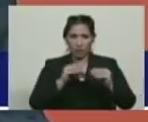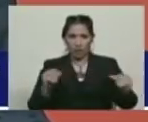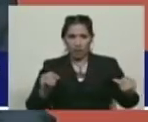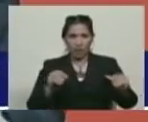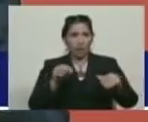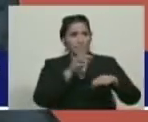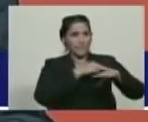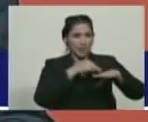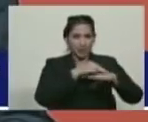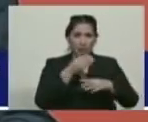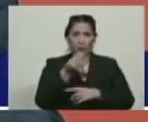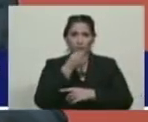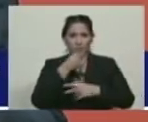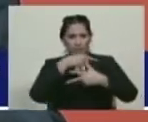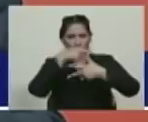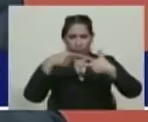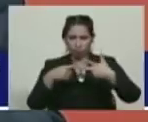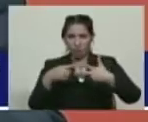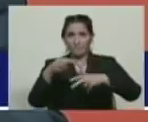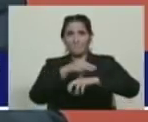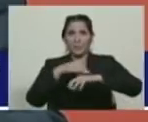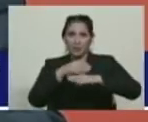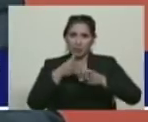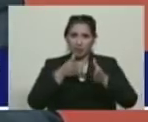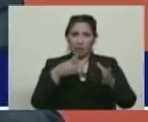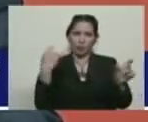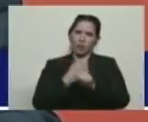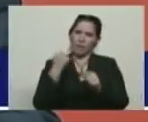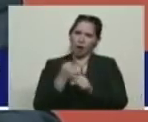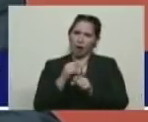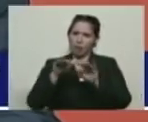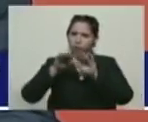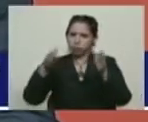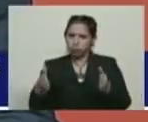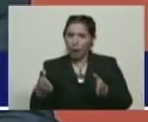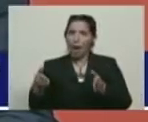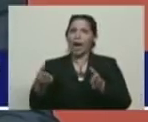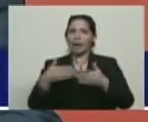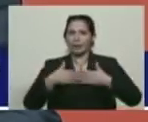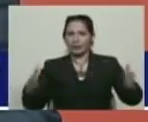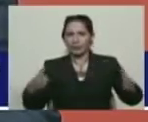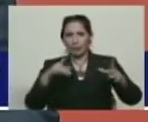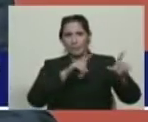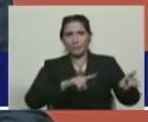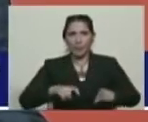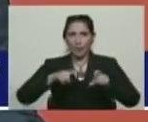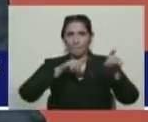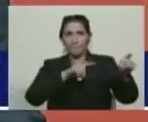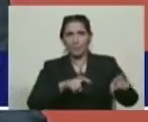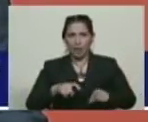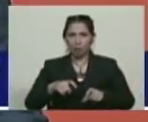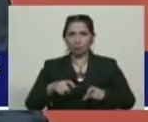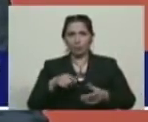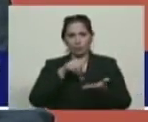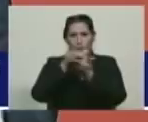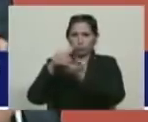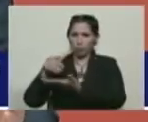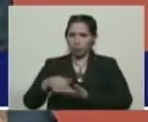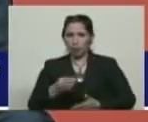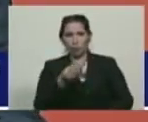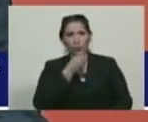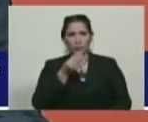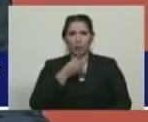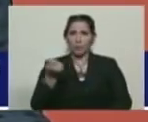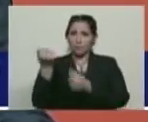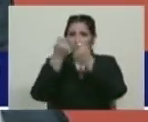alimentación trabajaron para garantizar que la agroindustria los abastecieron a